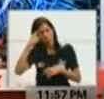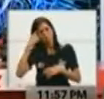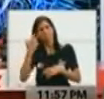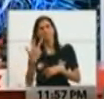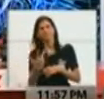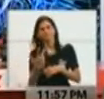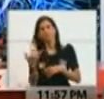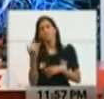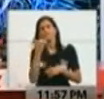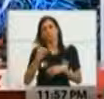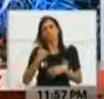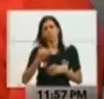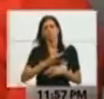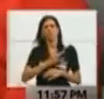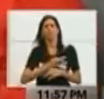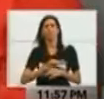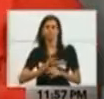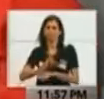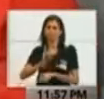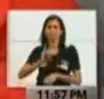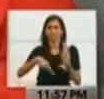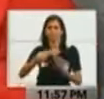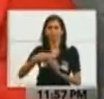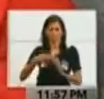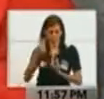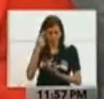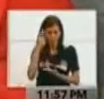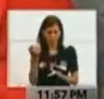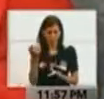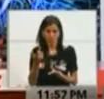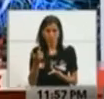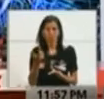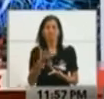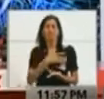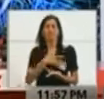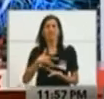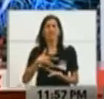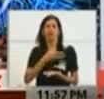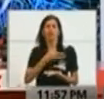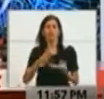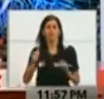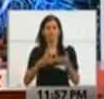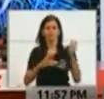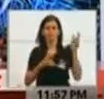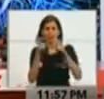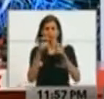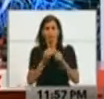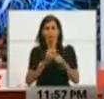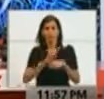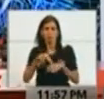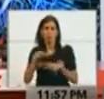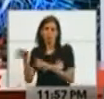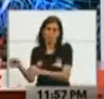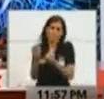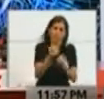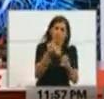que después se convirtió en un traidor, que le iban a dar un golpe de estado a mi comandante y nosotros escondiendo a mi comandante del 3 al